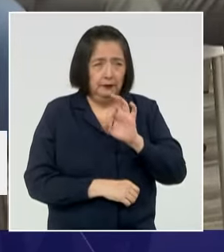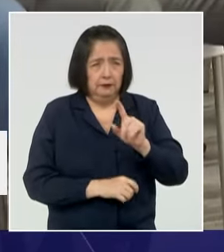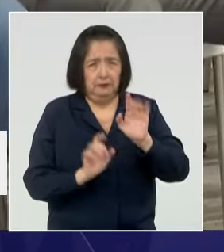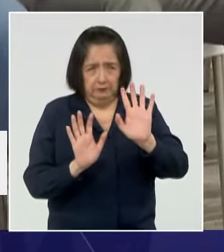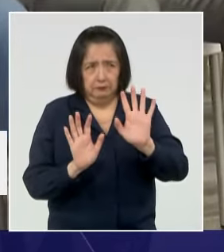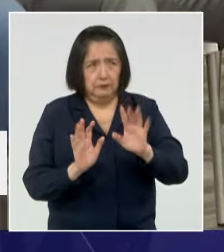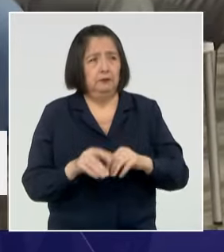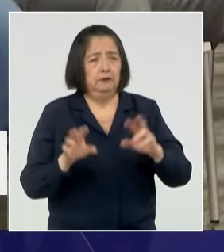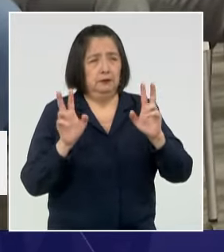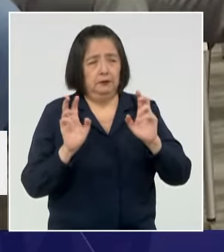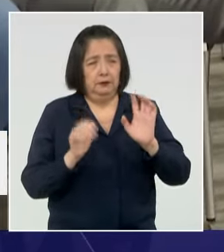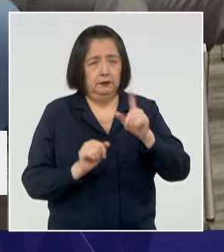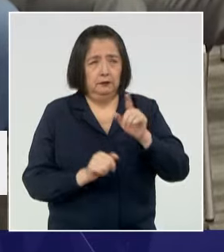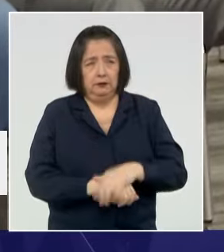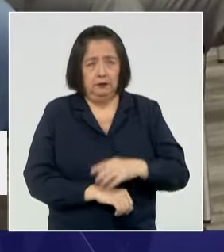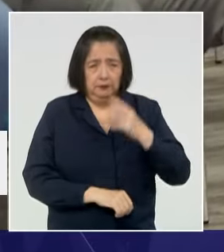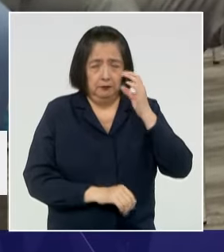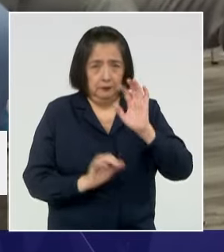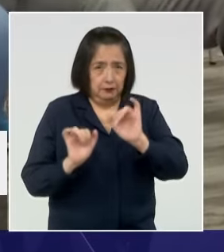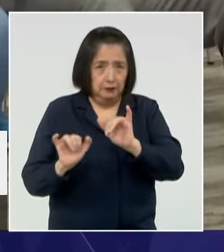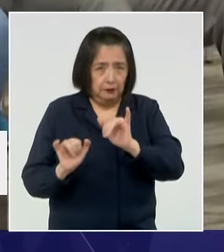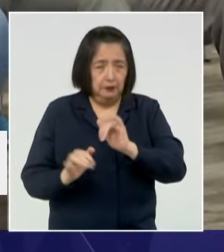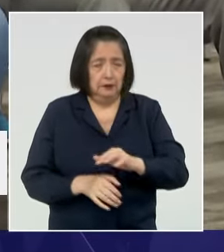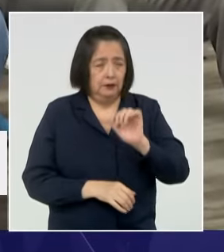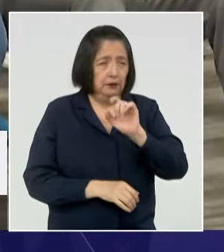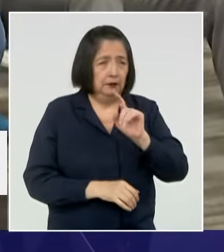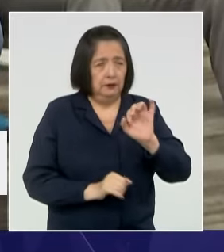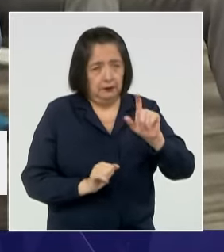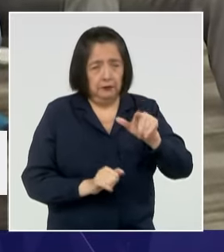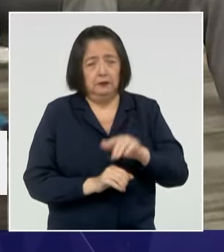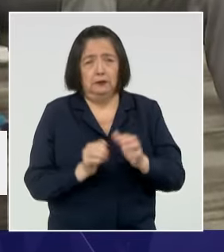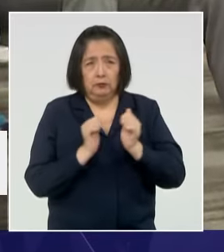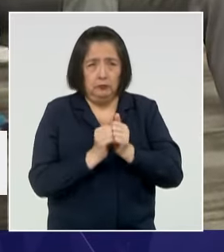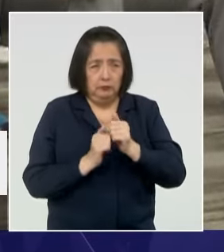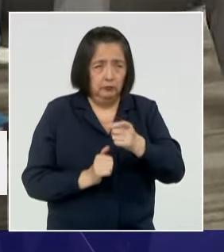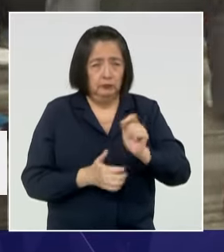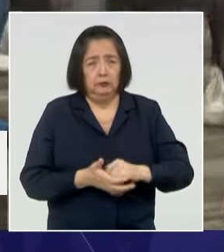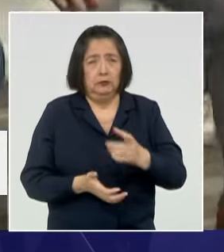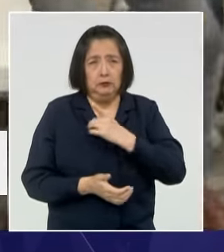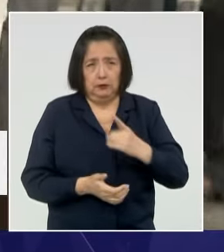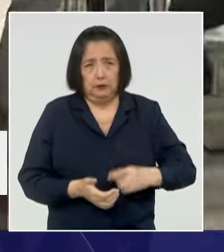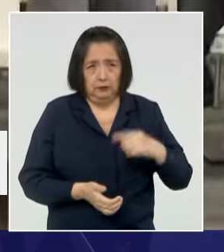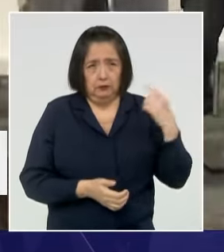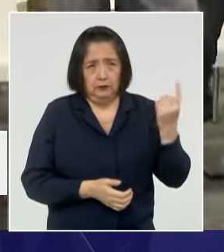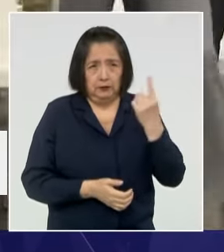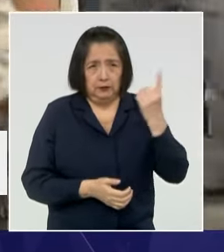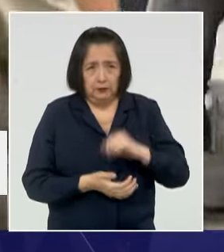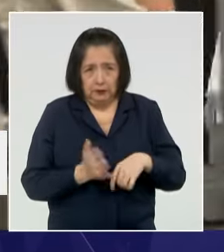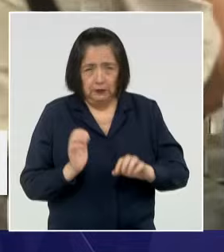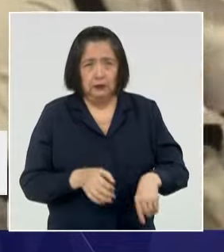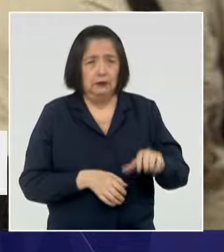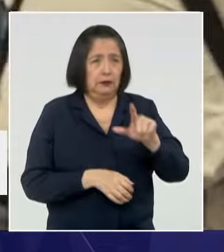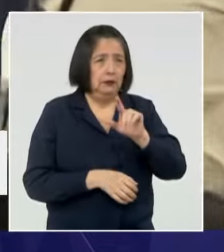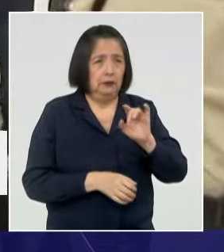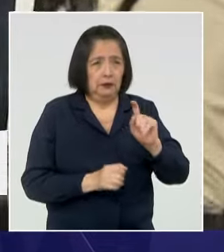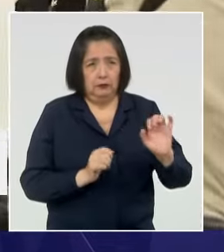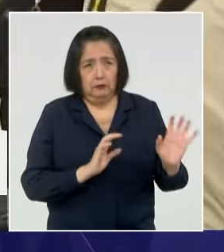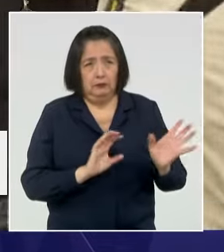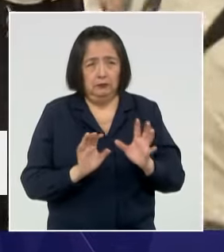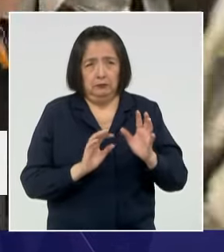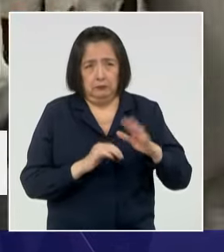con el tema. Ángel Leiva se queda ahí al lado del director general delegado luego de